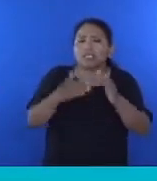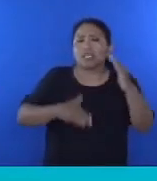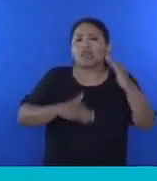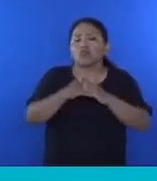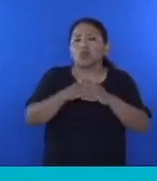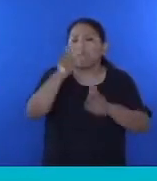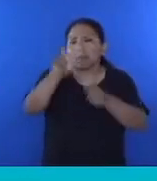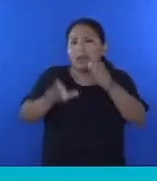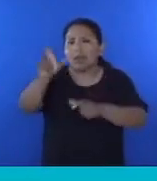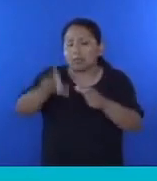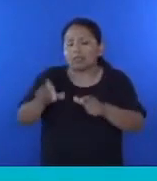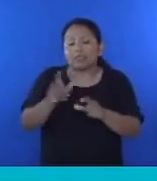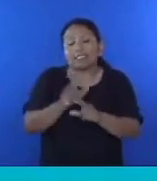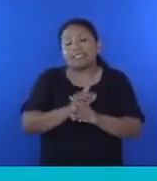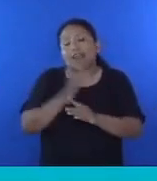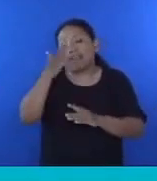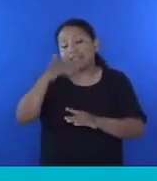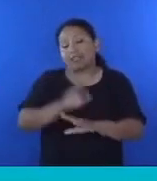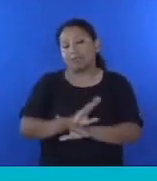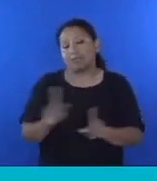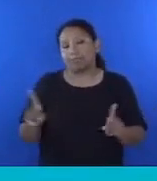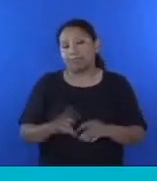para el contribuyente, y no fue así.